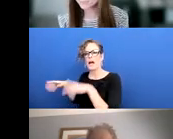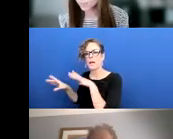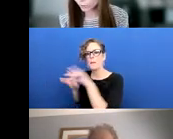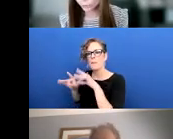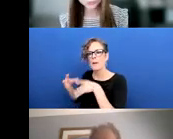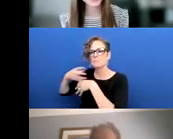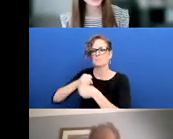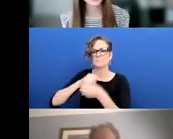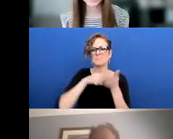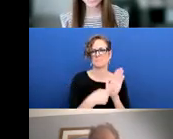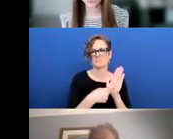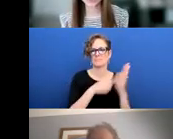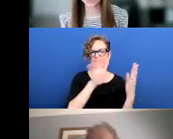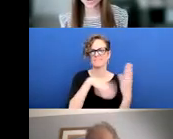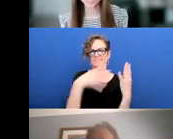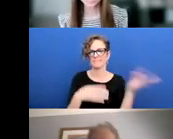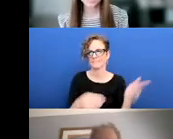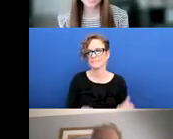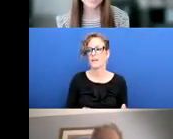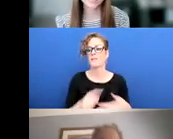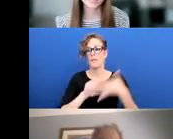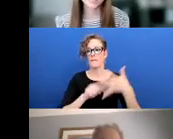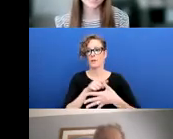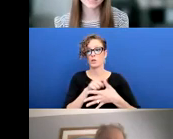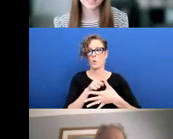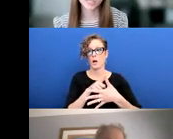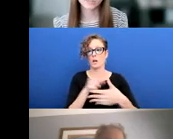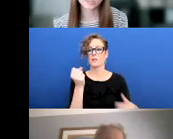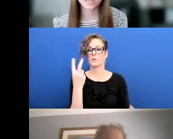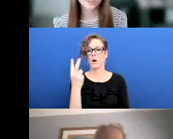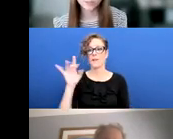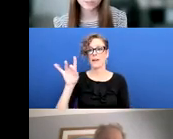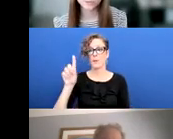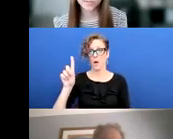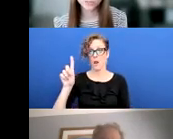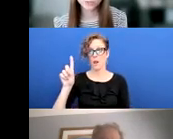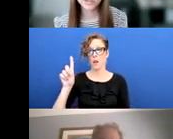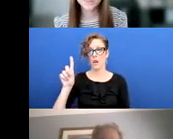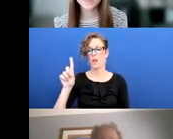propósitos, pero solo quería señalar las partes más pertinentes. En la primera propuesta de ley,